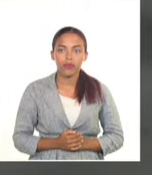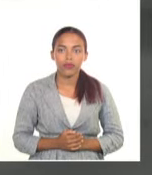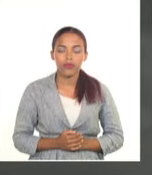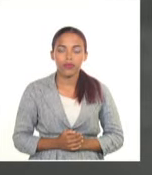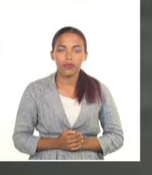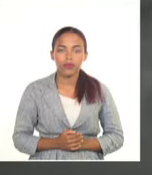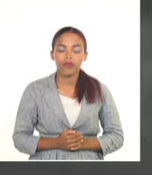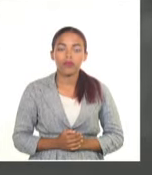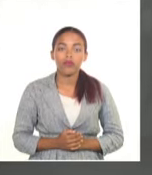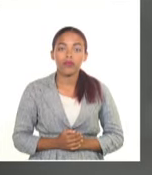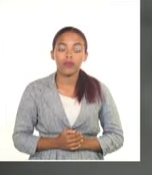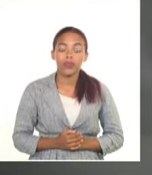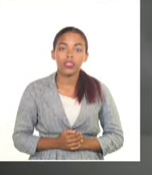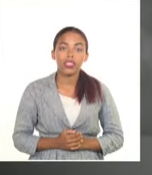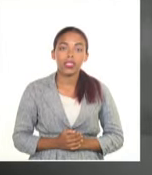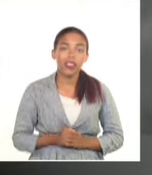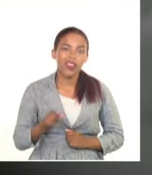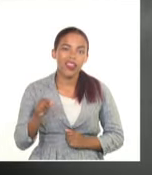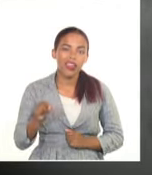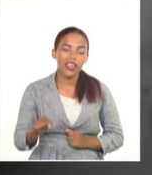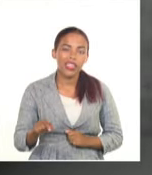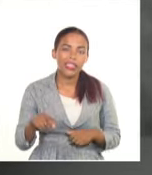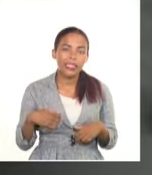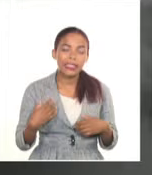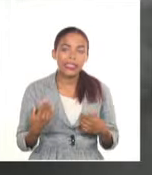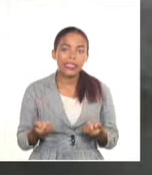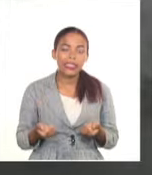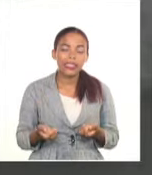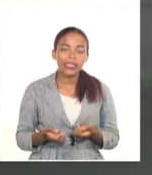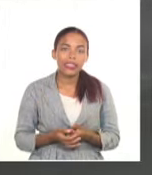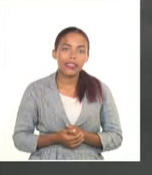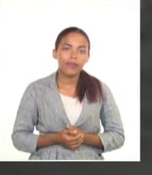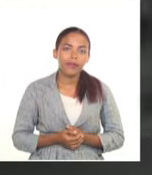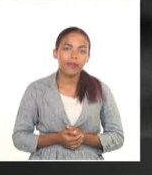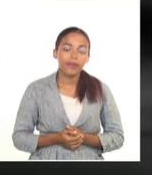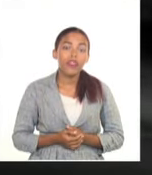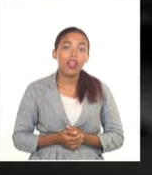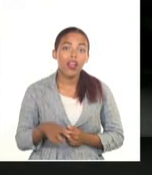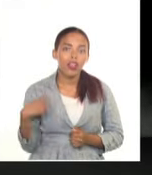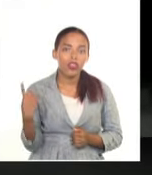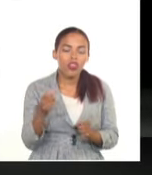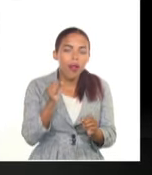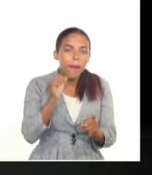Ahí fue el problema de la caída, se cayó. Empezamos a dar